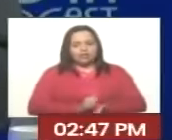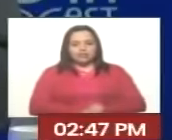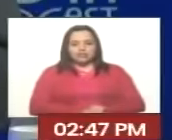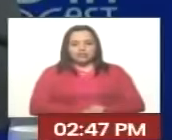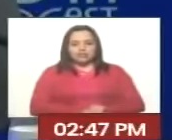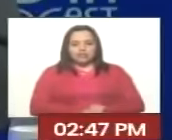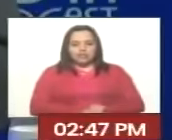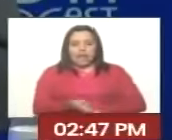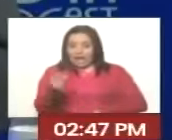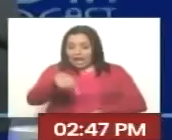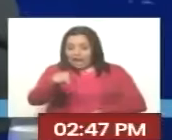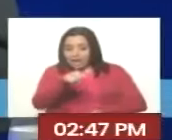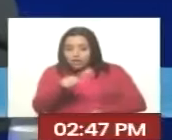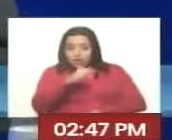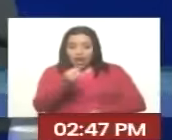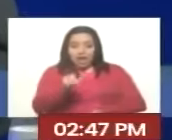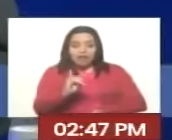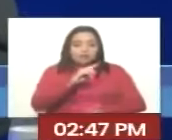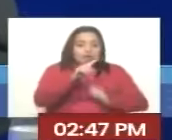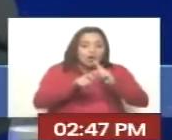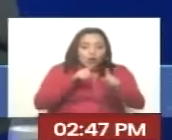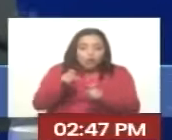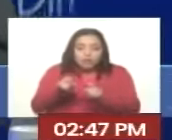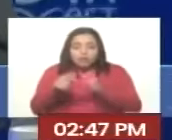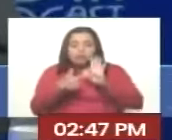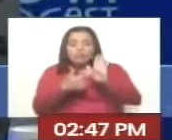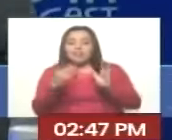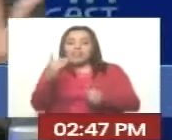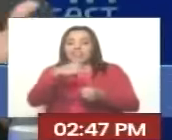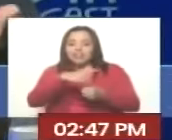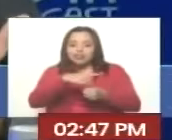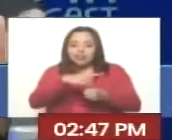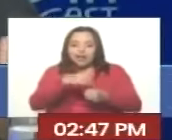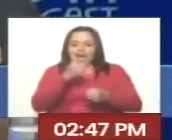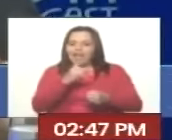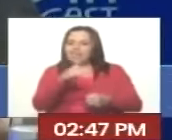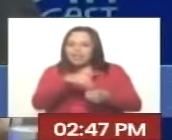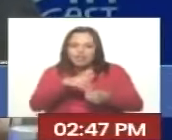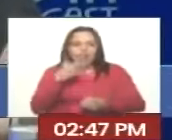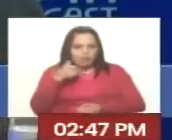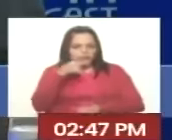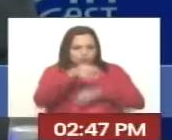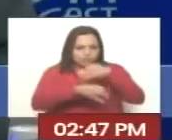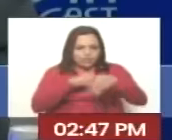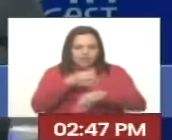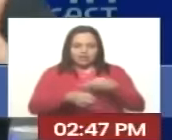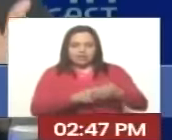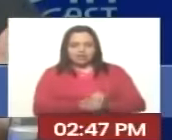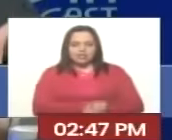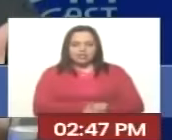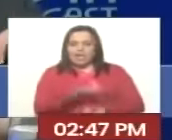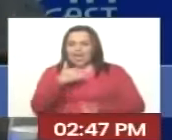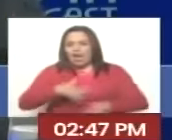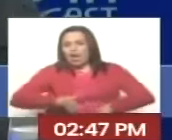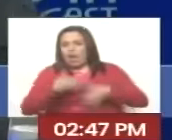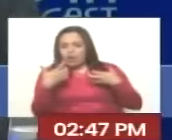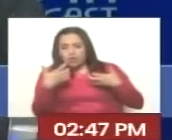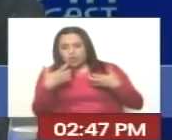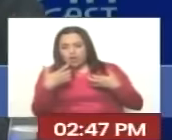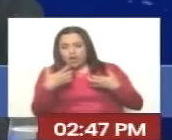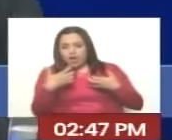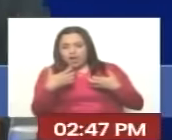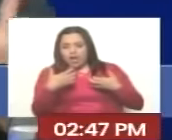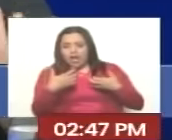cuando ellos en el interrogatorio revelan datos, ella, por ejemplo, revela datos como los que te estoy diciendo. Claro. O sea, le agarró un odio a su